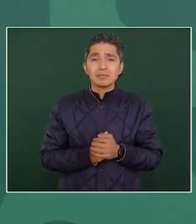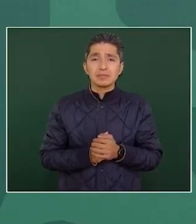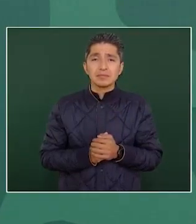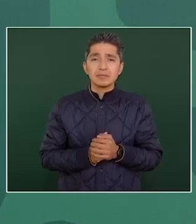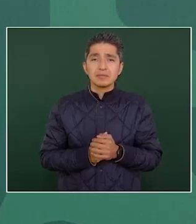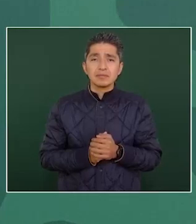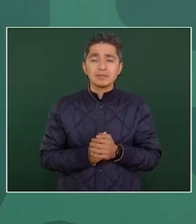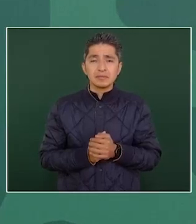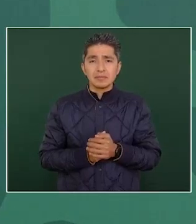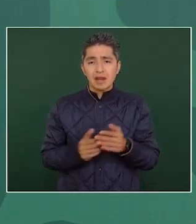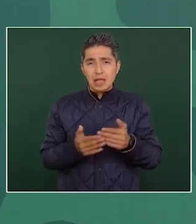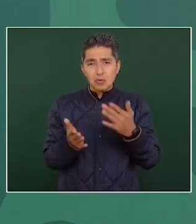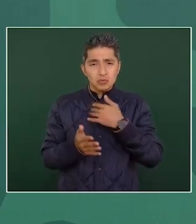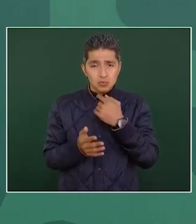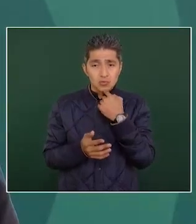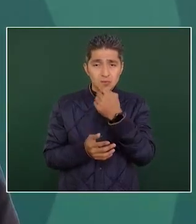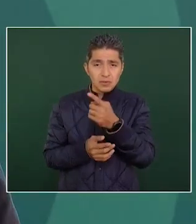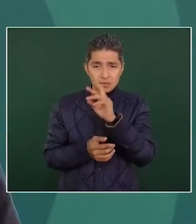con todo respeto,